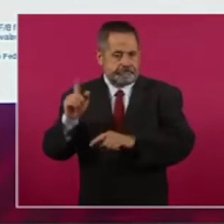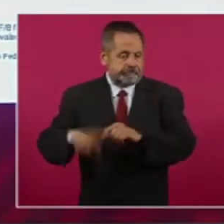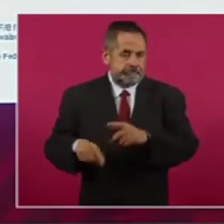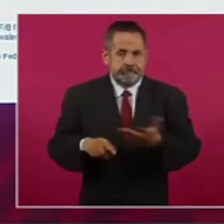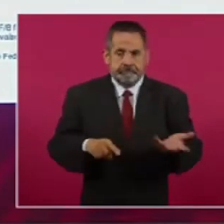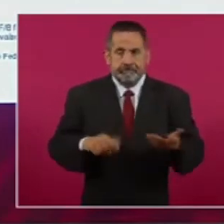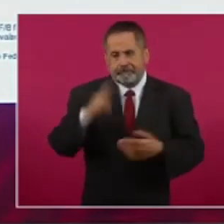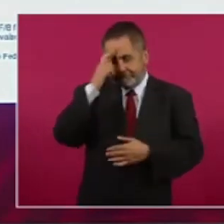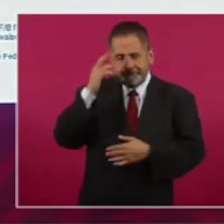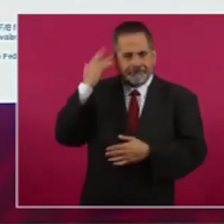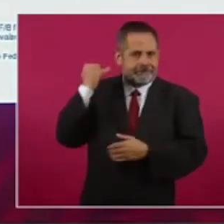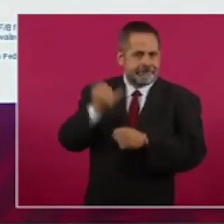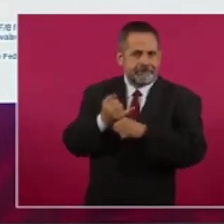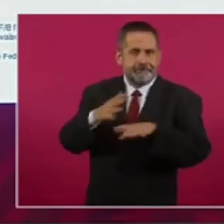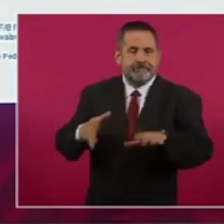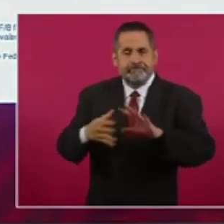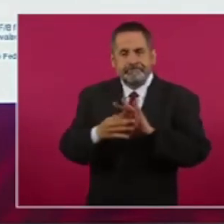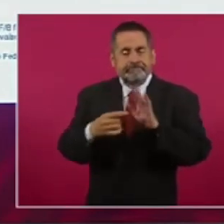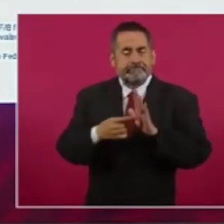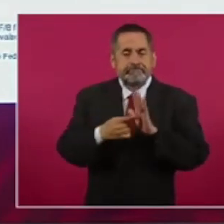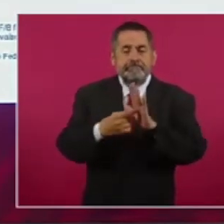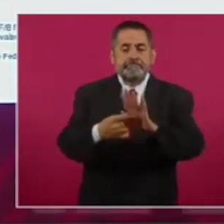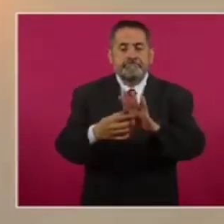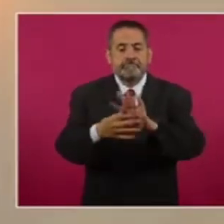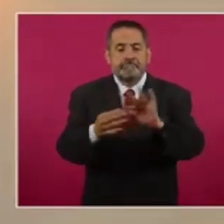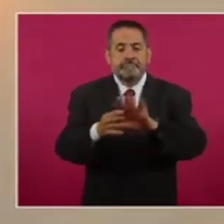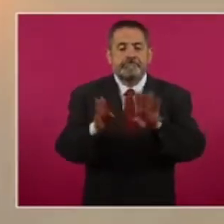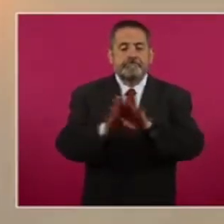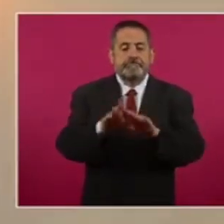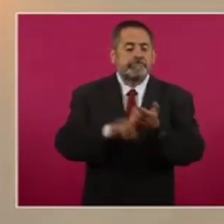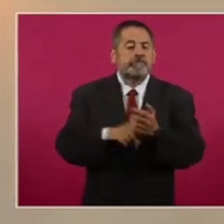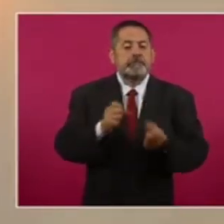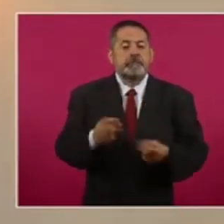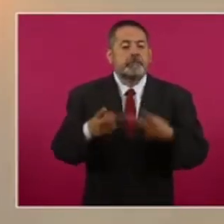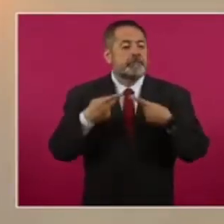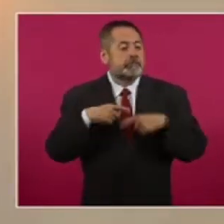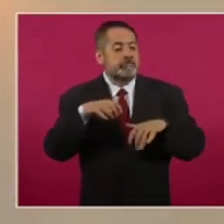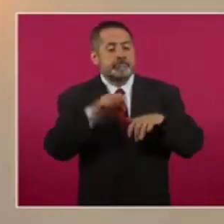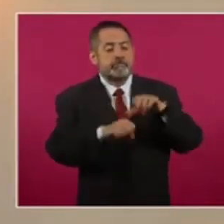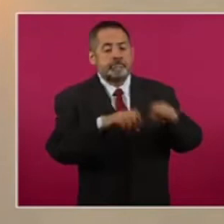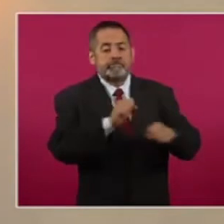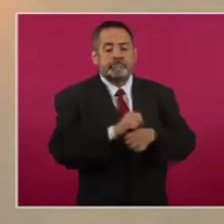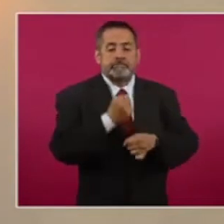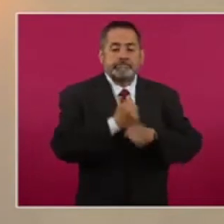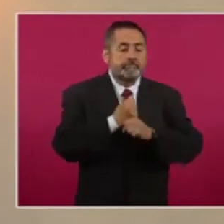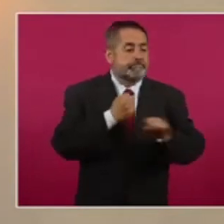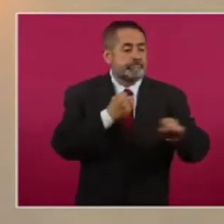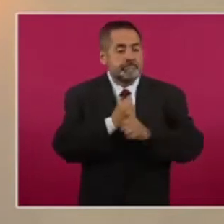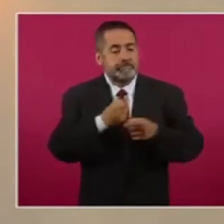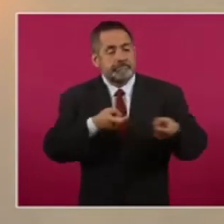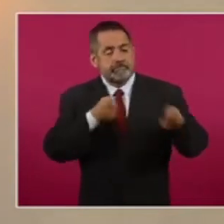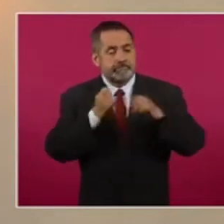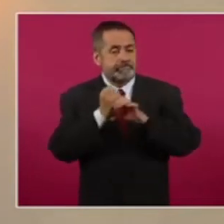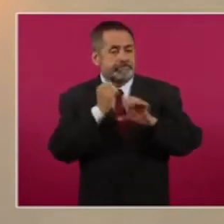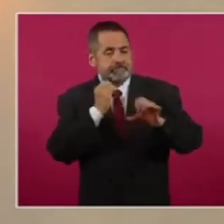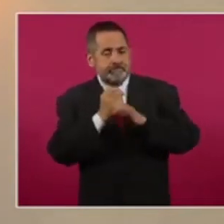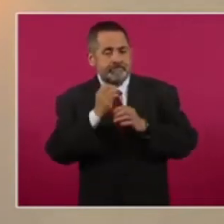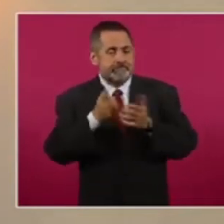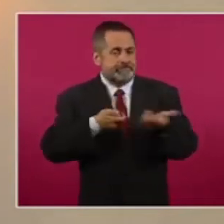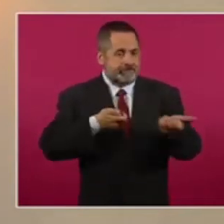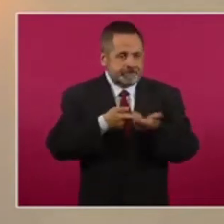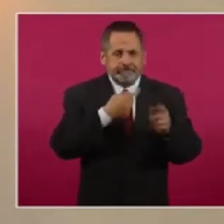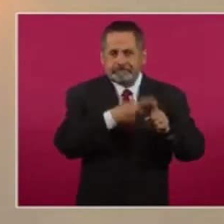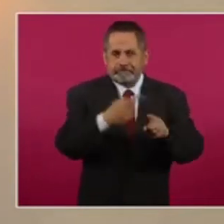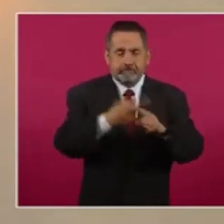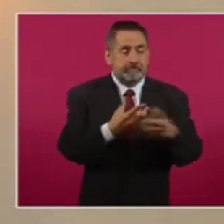otro informe, donde se dio cuenta de los aseguramientos de armas, donde destacadamente participa la Secretaría de la Defensa